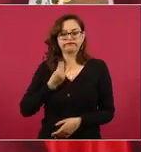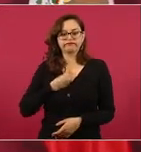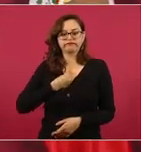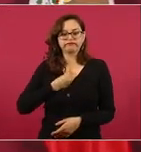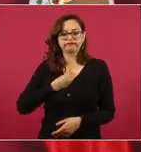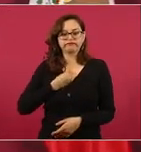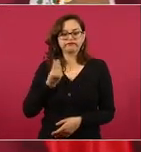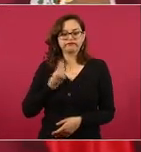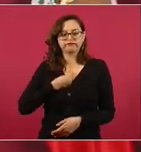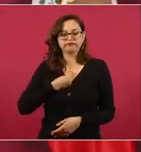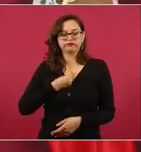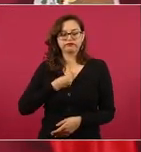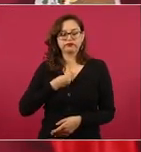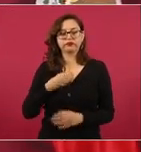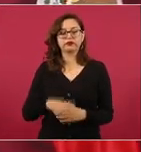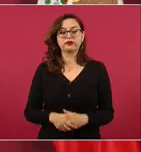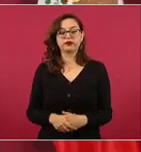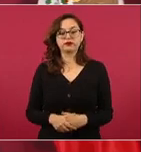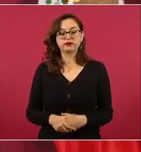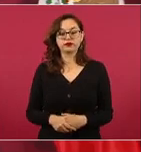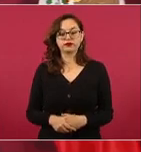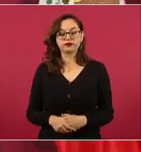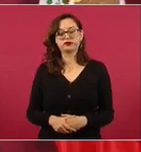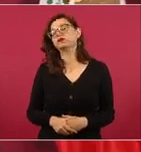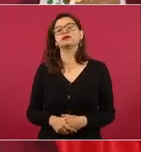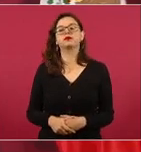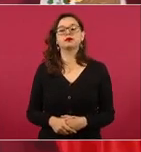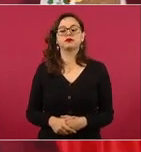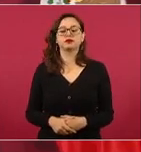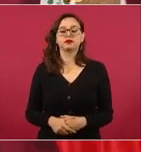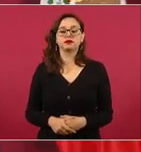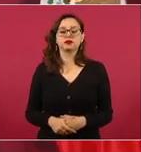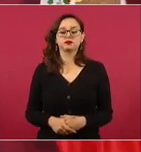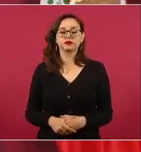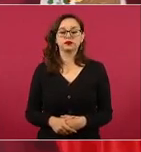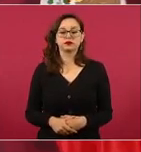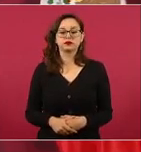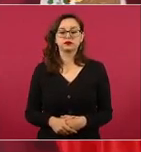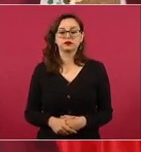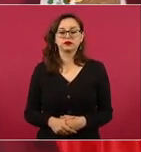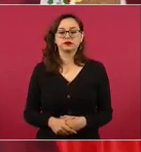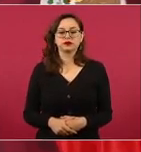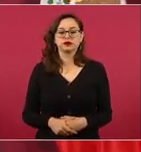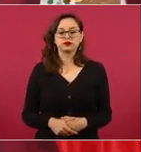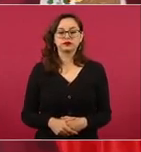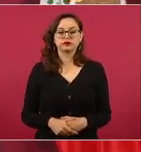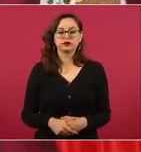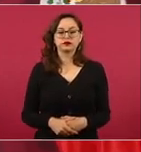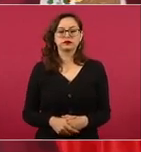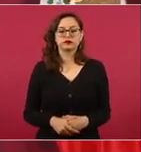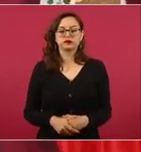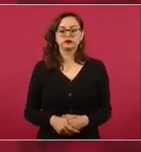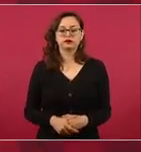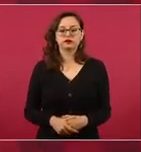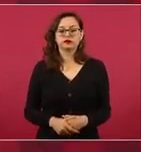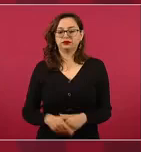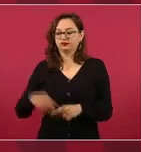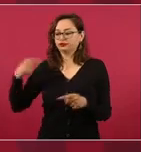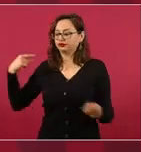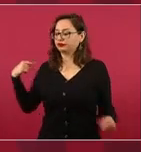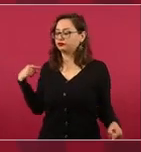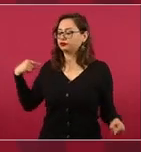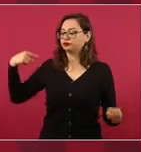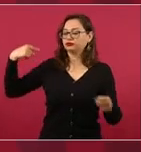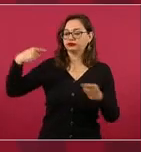Si me dicen quiénes son los más demócratas de los últimos meses